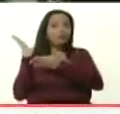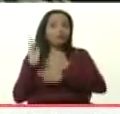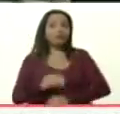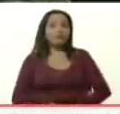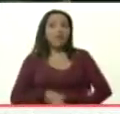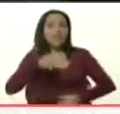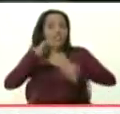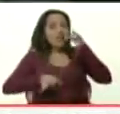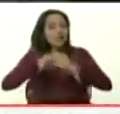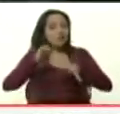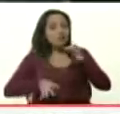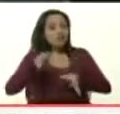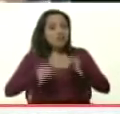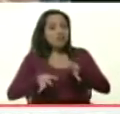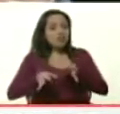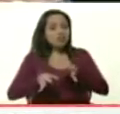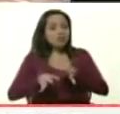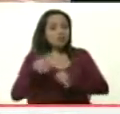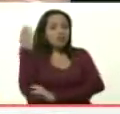justicia colombiana.